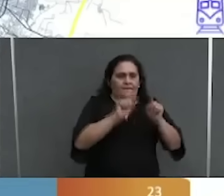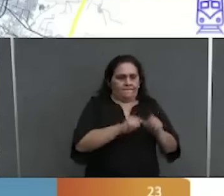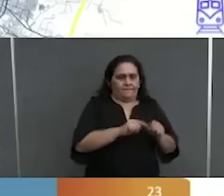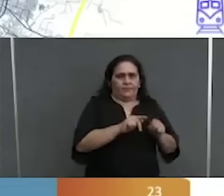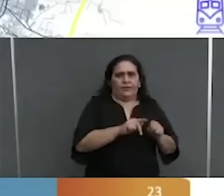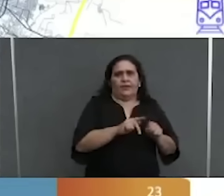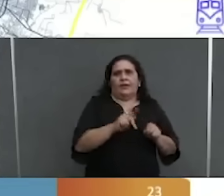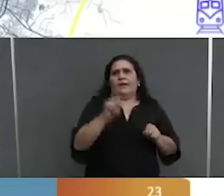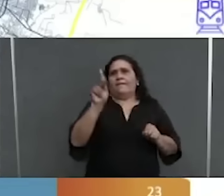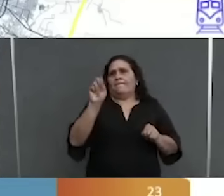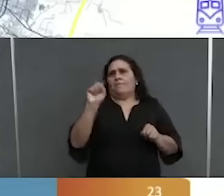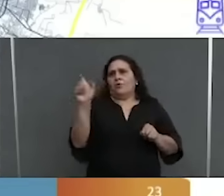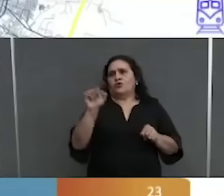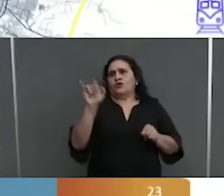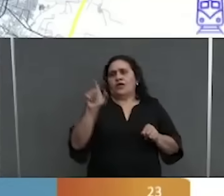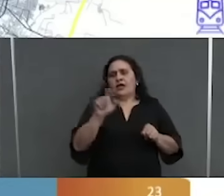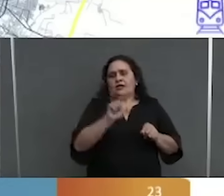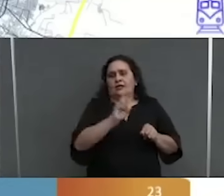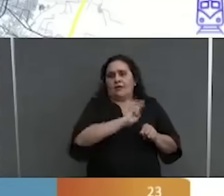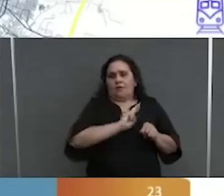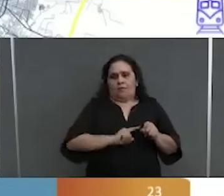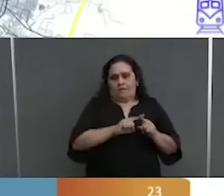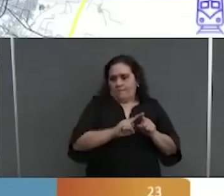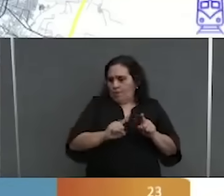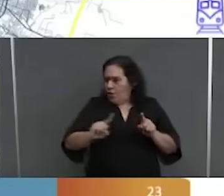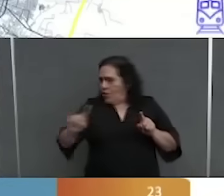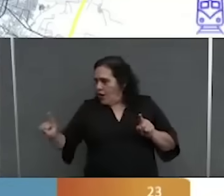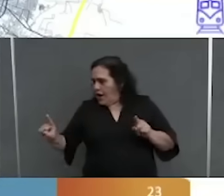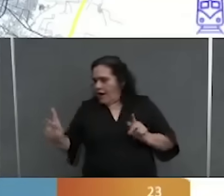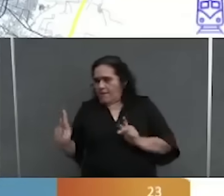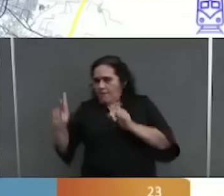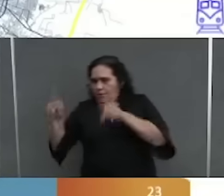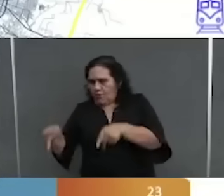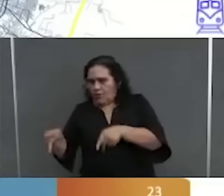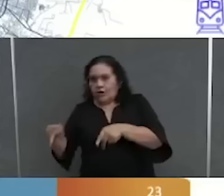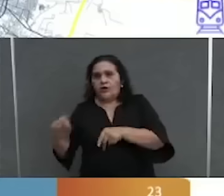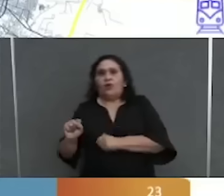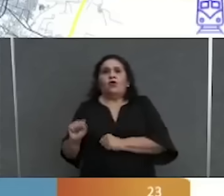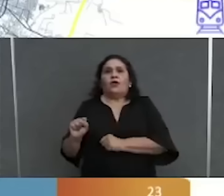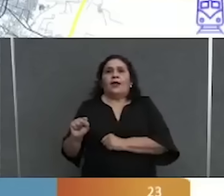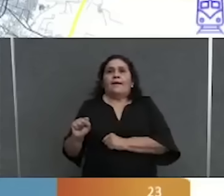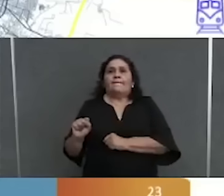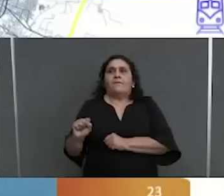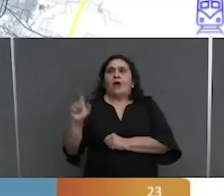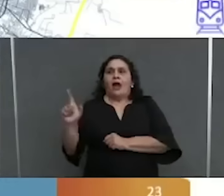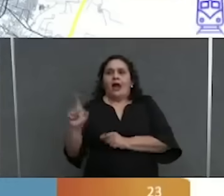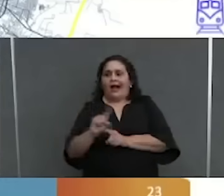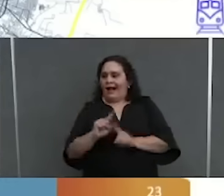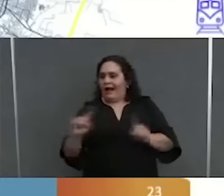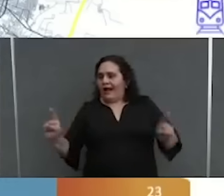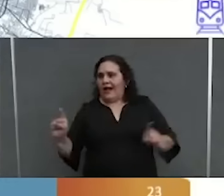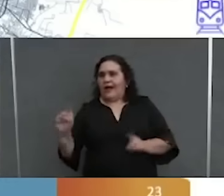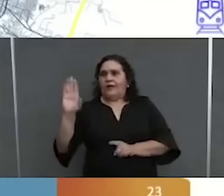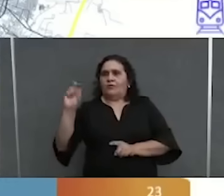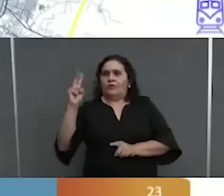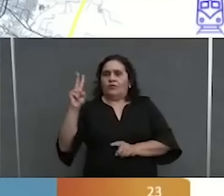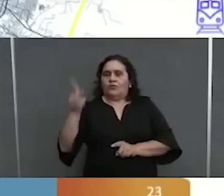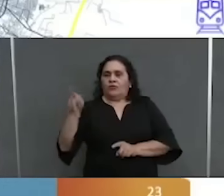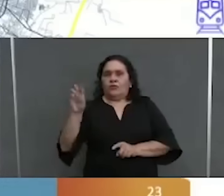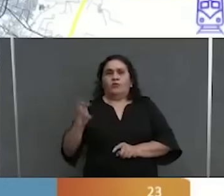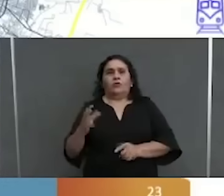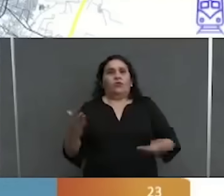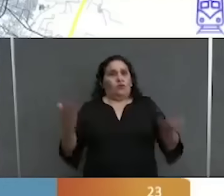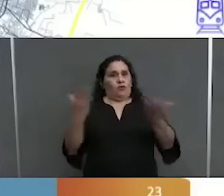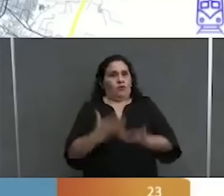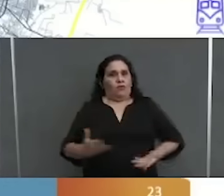Humán al puerto de Progreso. Va a ser un ramal de 52 kilómetros que va a ser la Secretaría de la Defensa Nacional. Les vamos